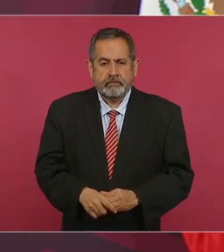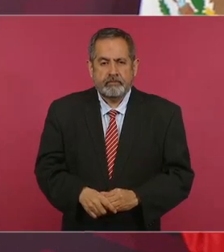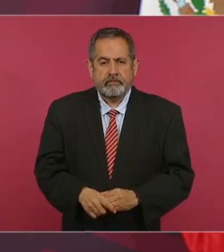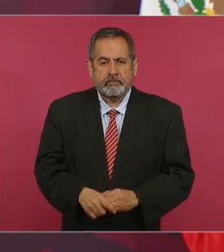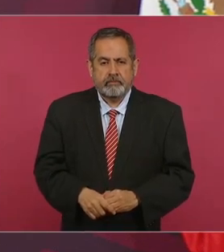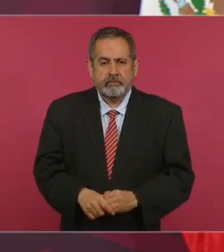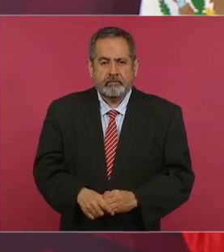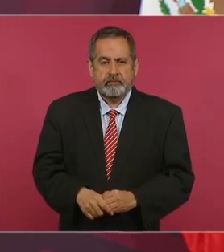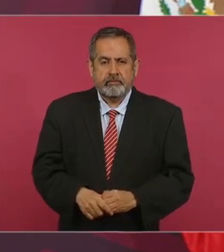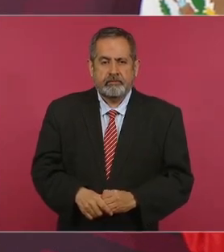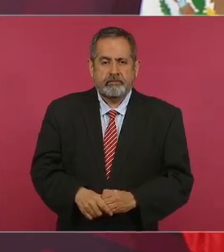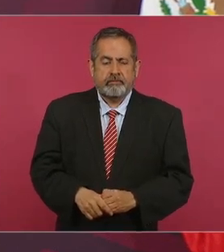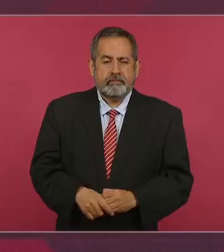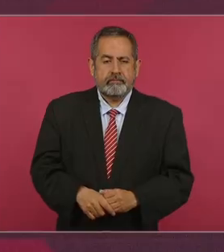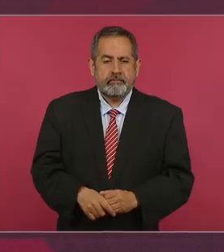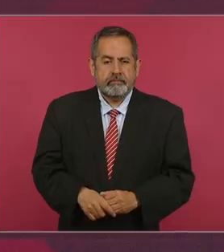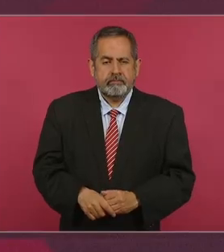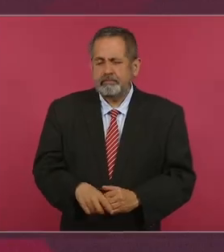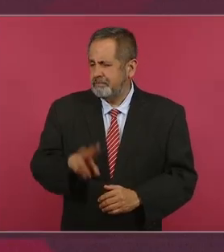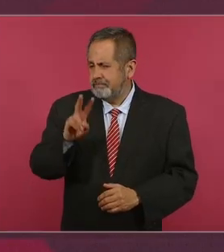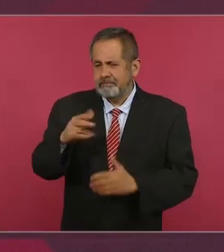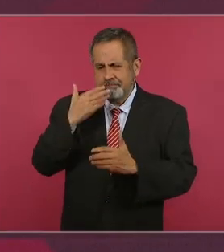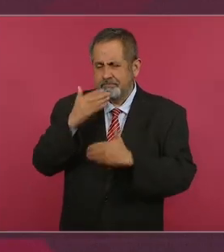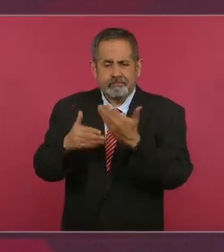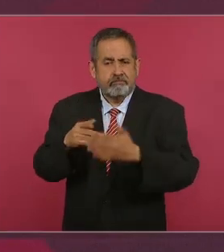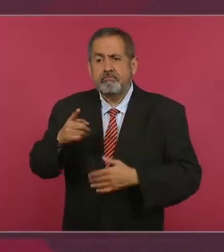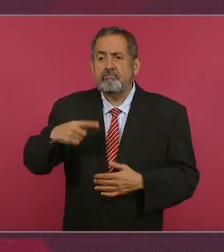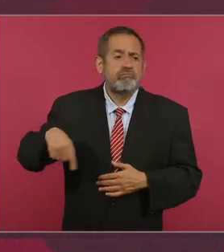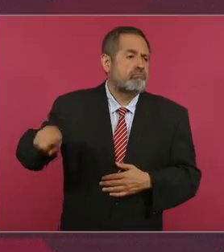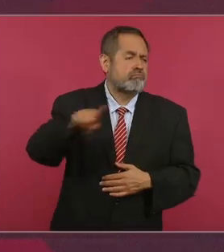Y vamos bastante bien, la gente se ha portado